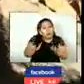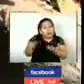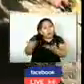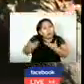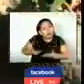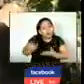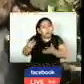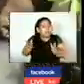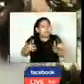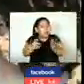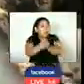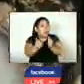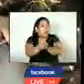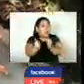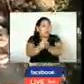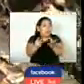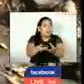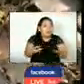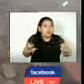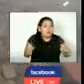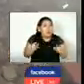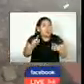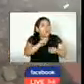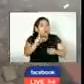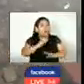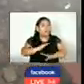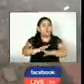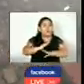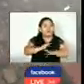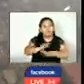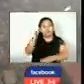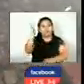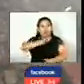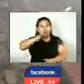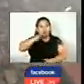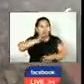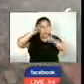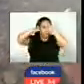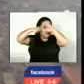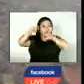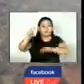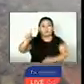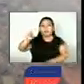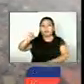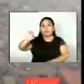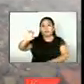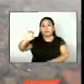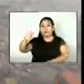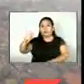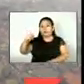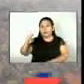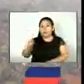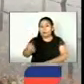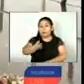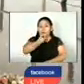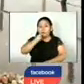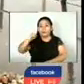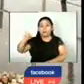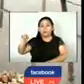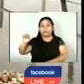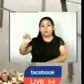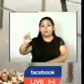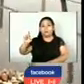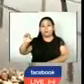solución a este problema y no seguir contaminando con imágenes de Diego García este es un informe de Jeremia